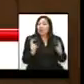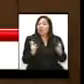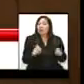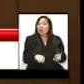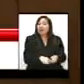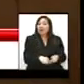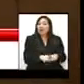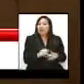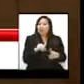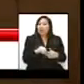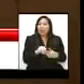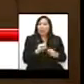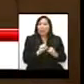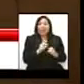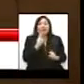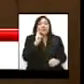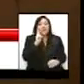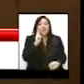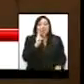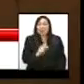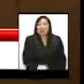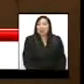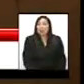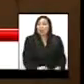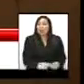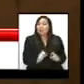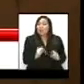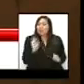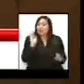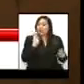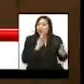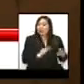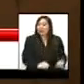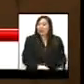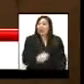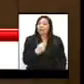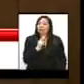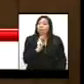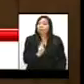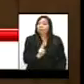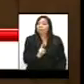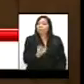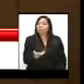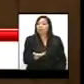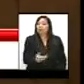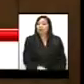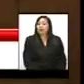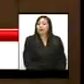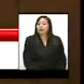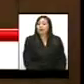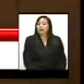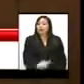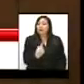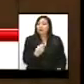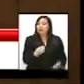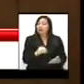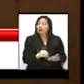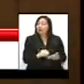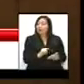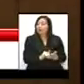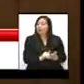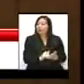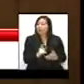también se tocó el día viernes, pero que sí nos preocupa porque ya vemos que ha hecho una primera citación el